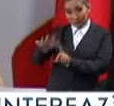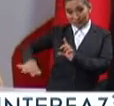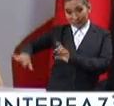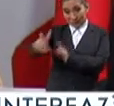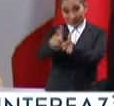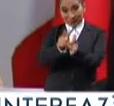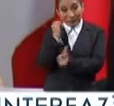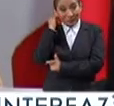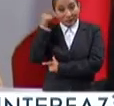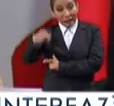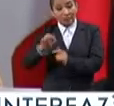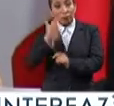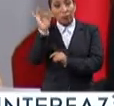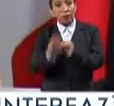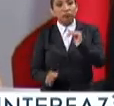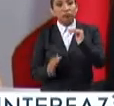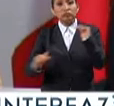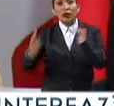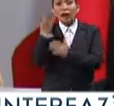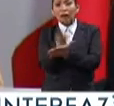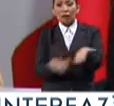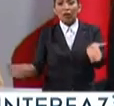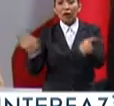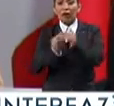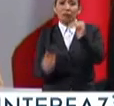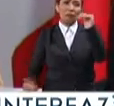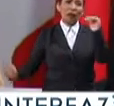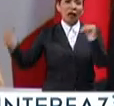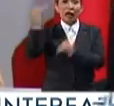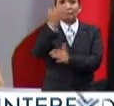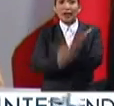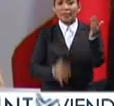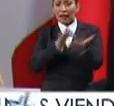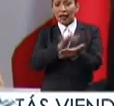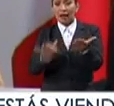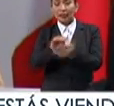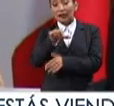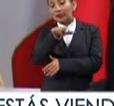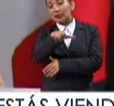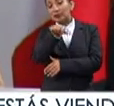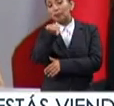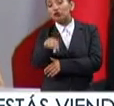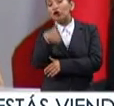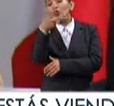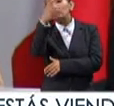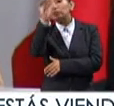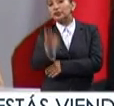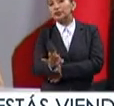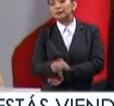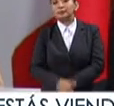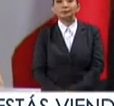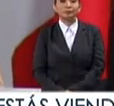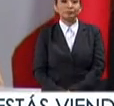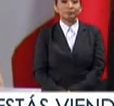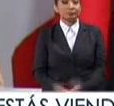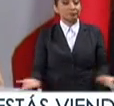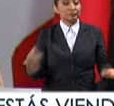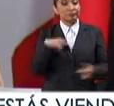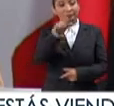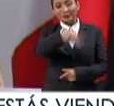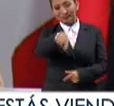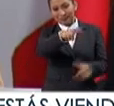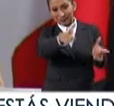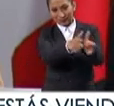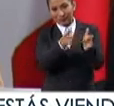población indígena este porcentaje es cuatro veces mayor de 17.8 por ciento y para la